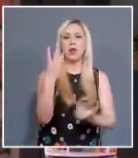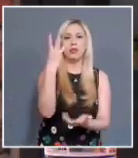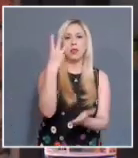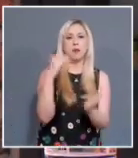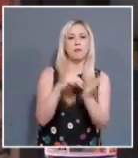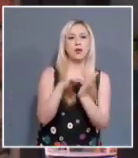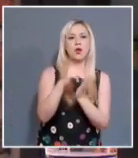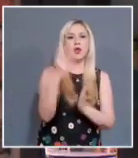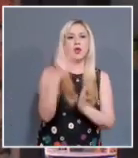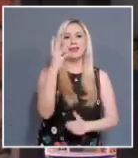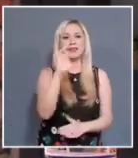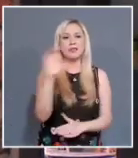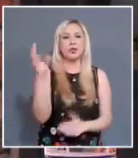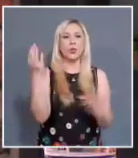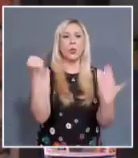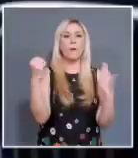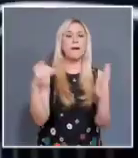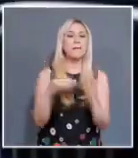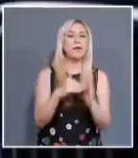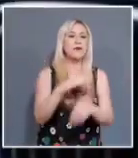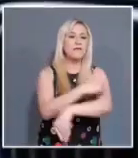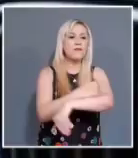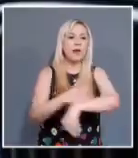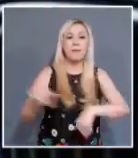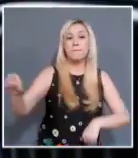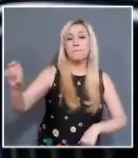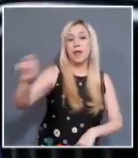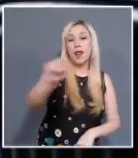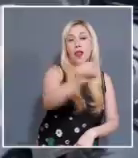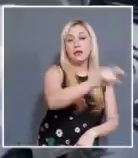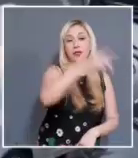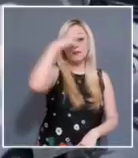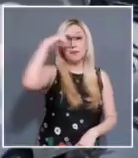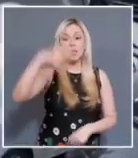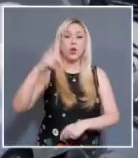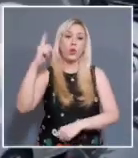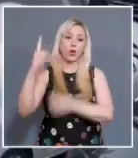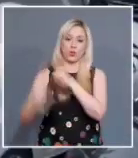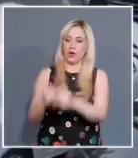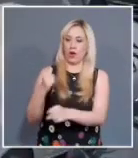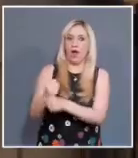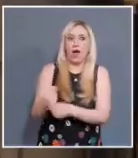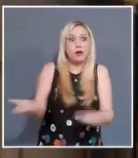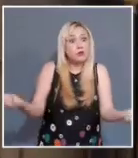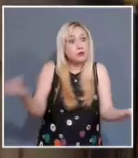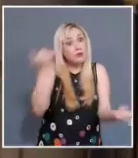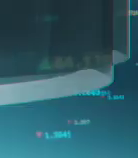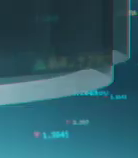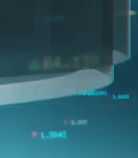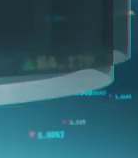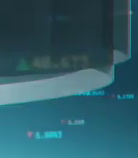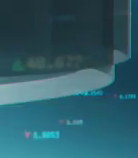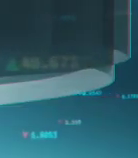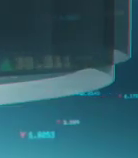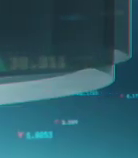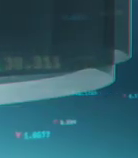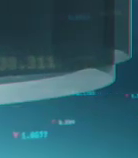3.309.000 familias mexicanas por todo un año. Para el canal del Poder Judicial de la Federación, Rosy García.